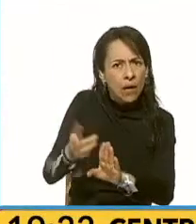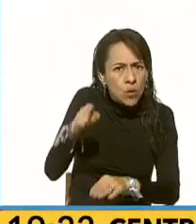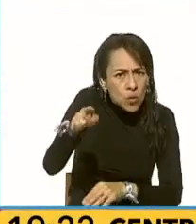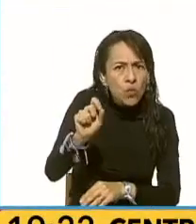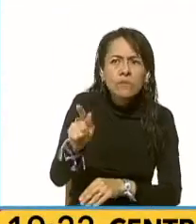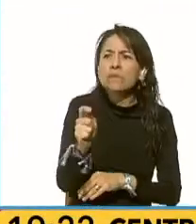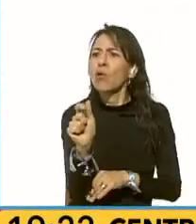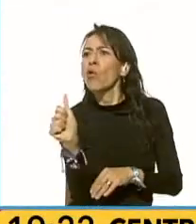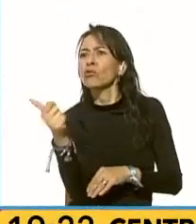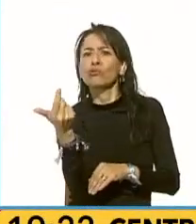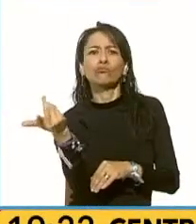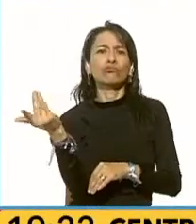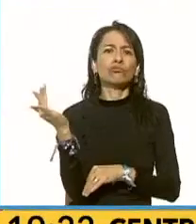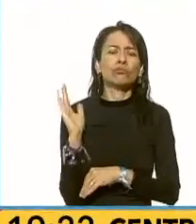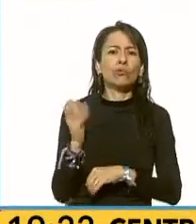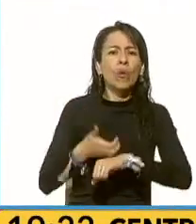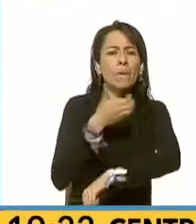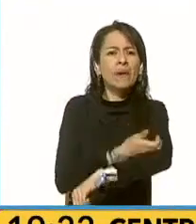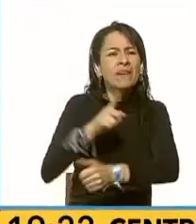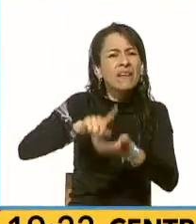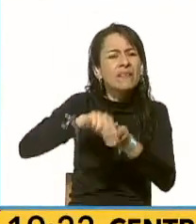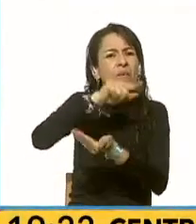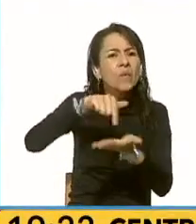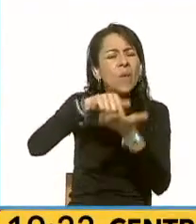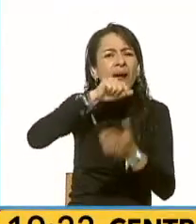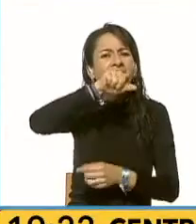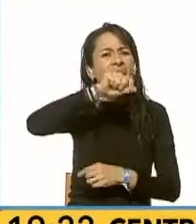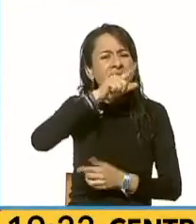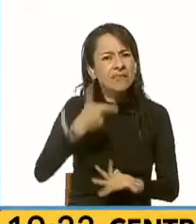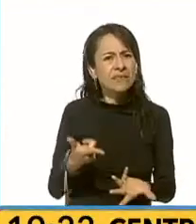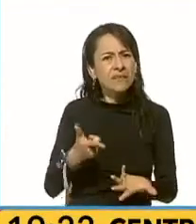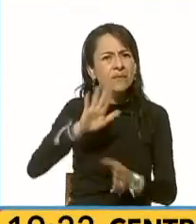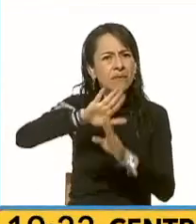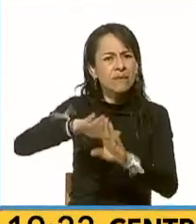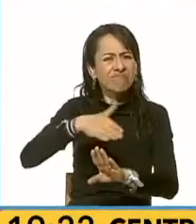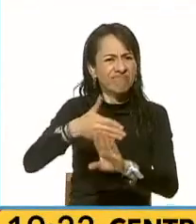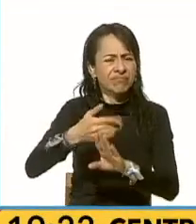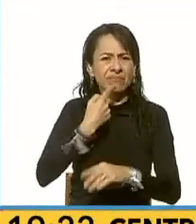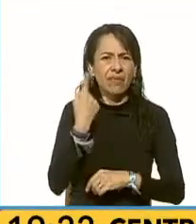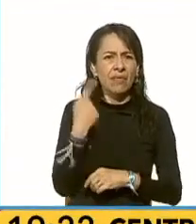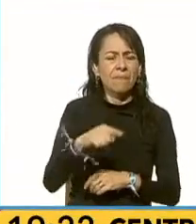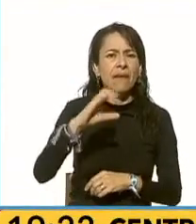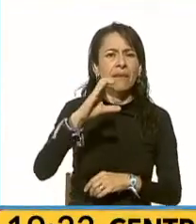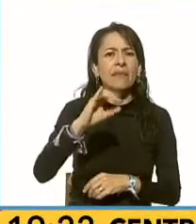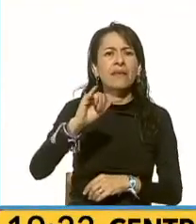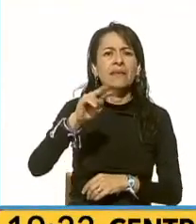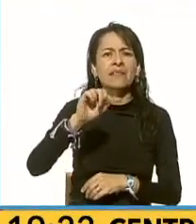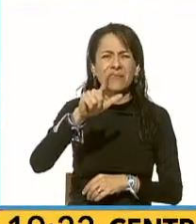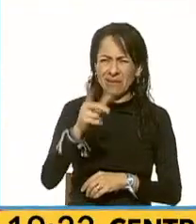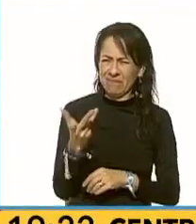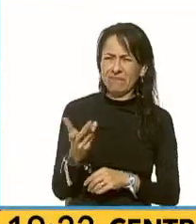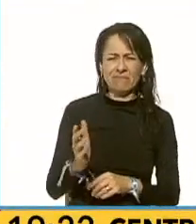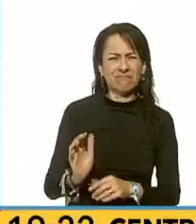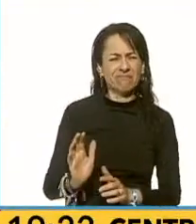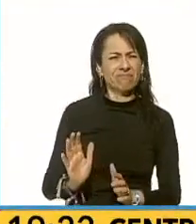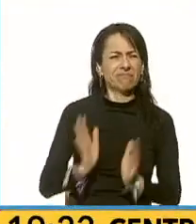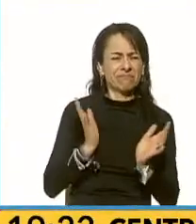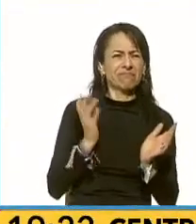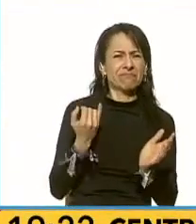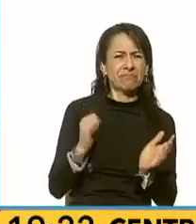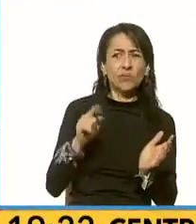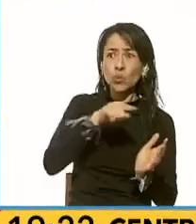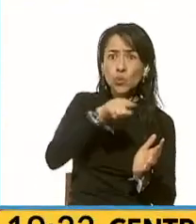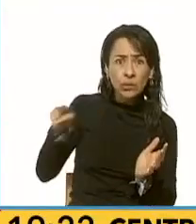otros colegas en Jalisco. ¿Por qué Jalisco? Ahora resulta que ustedes van a presentar en Jalisco, siendo que pues es evidente